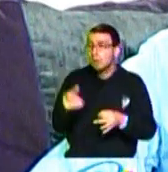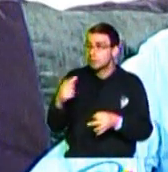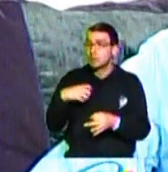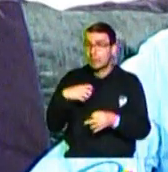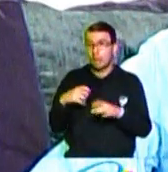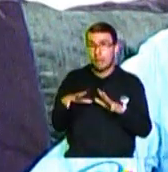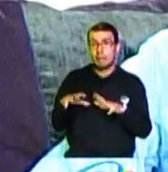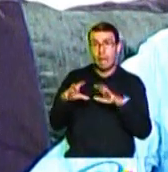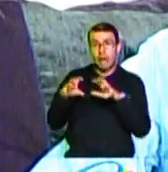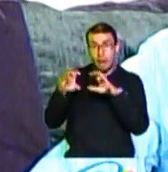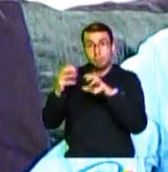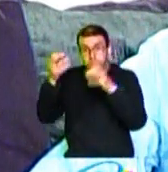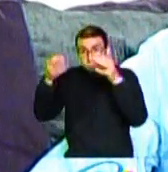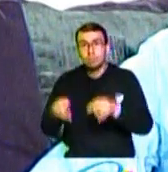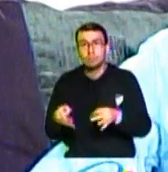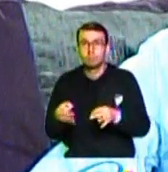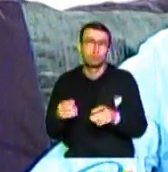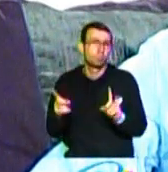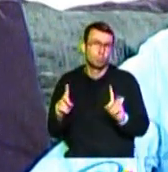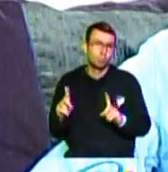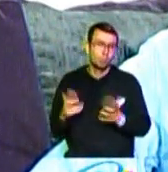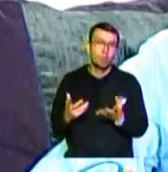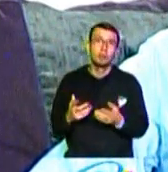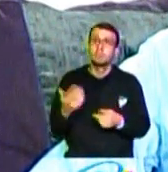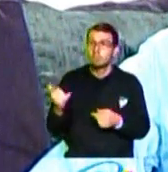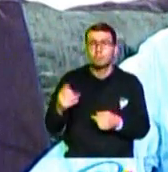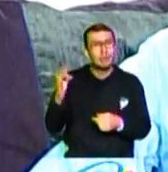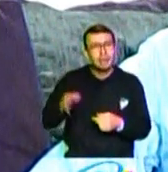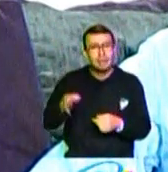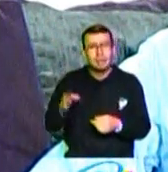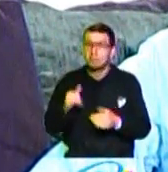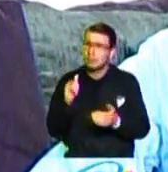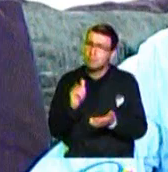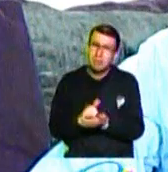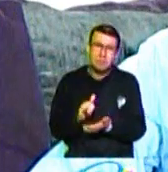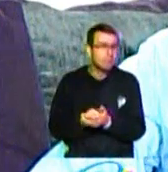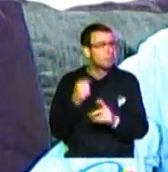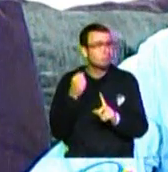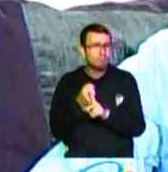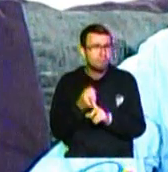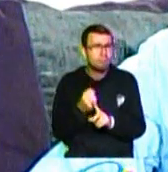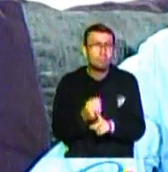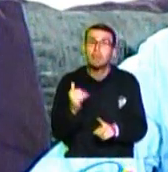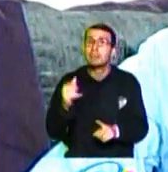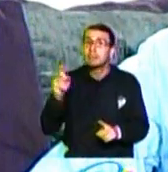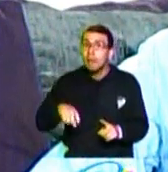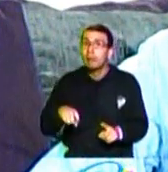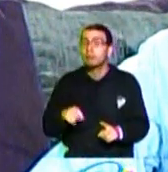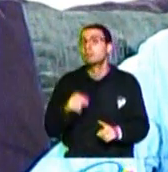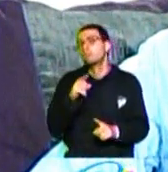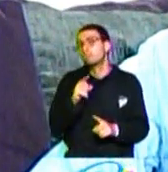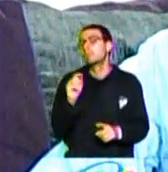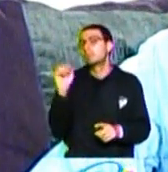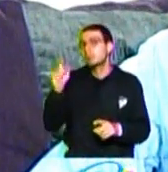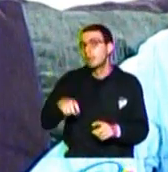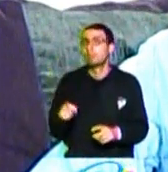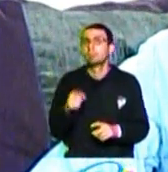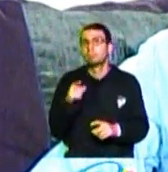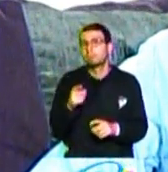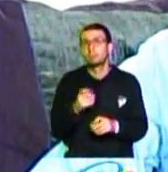un resultado adecuado, y por eso siempre insisto que ustedes se deben de hacer la citología con